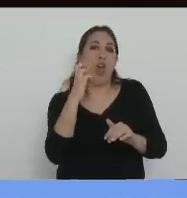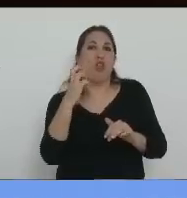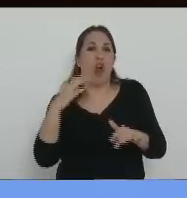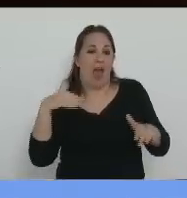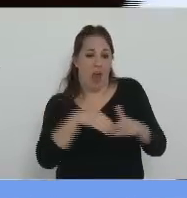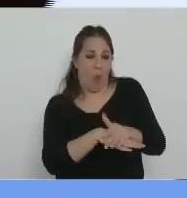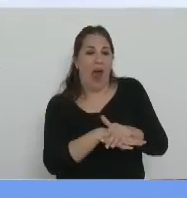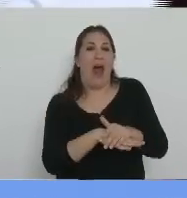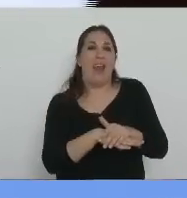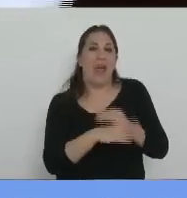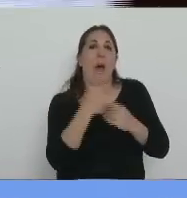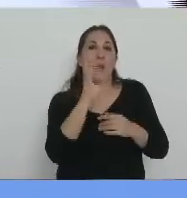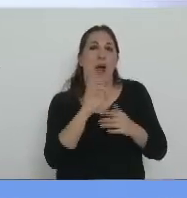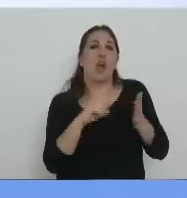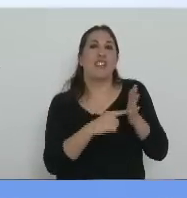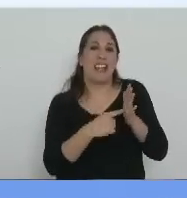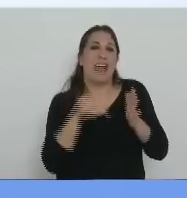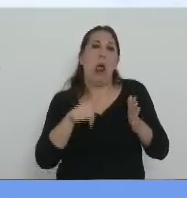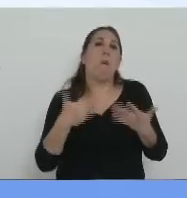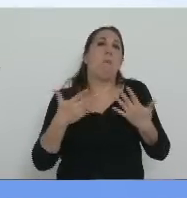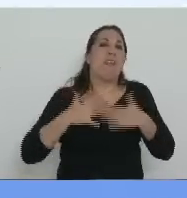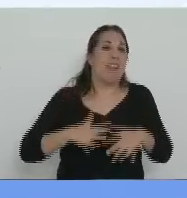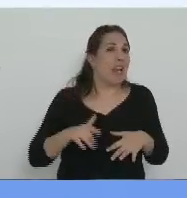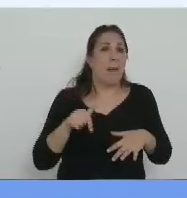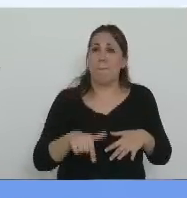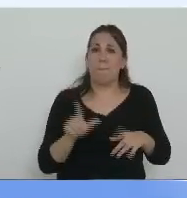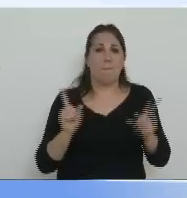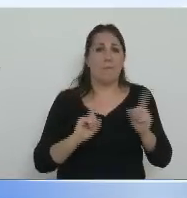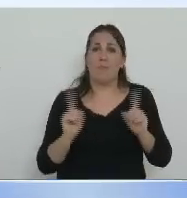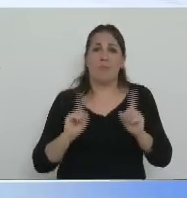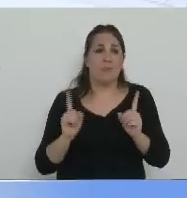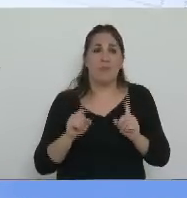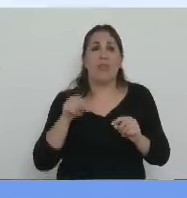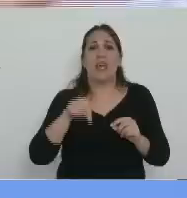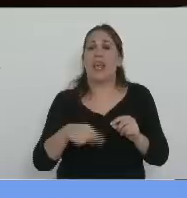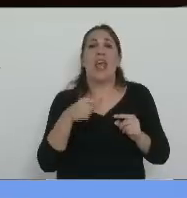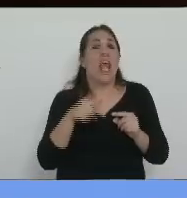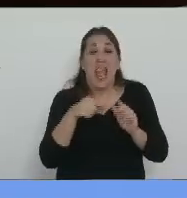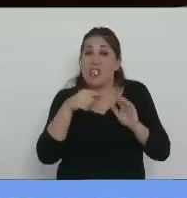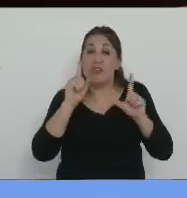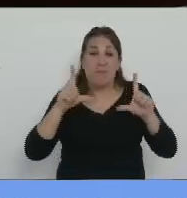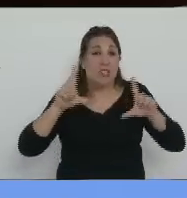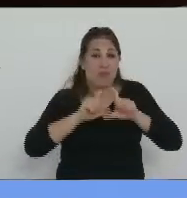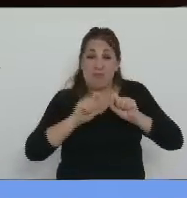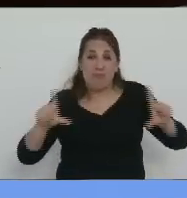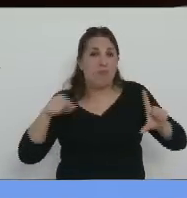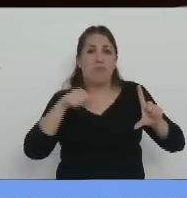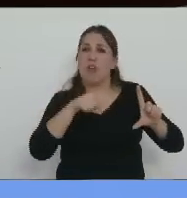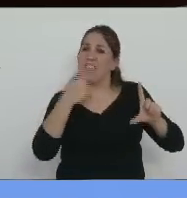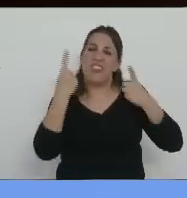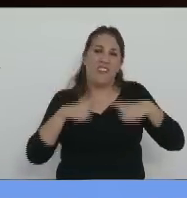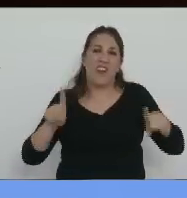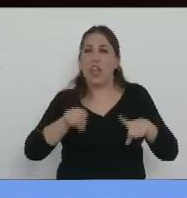más tranquilo pero esto no es formación de activos en el exterior esto es otra cosa totalmente distinta pero